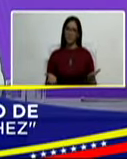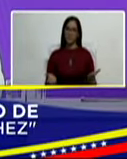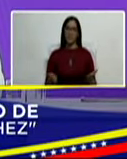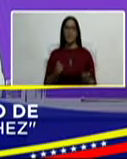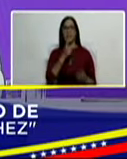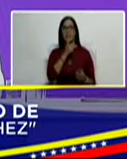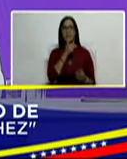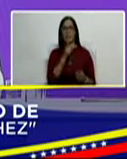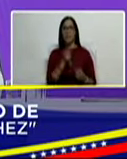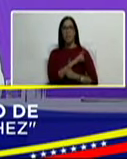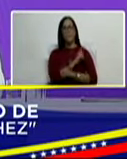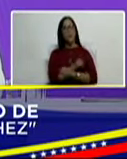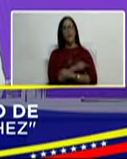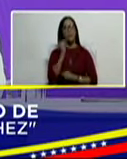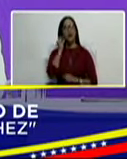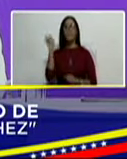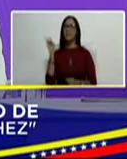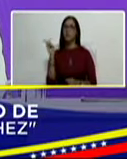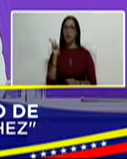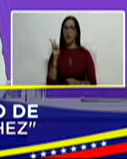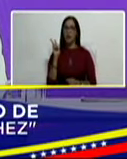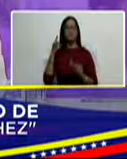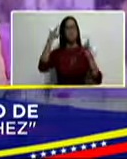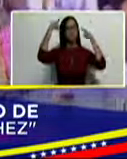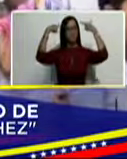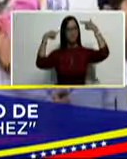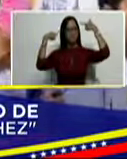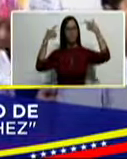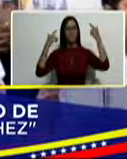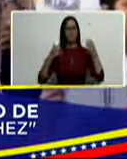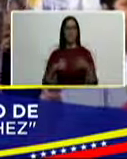¿Quién empoderó a la mujer venezolana?